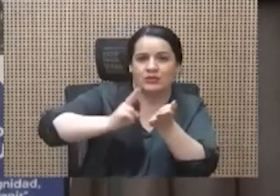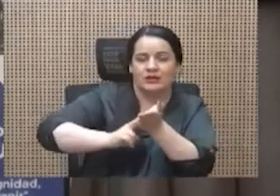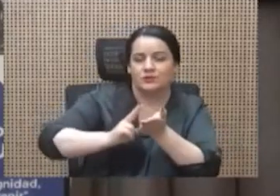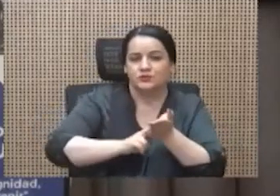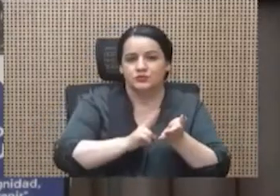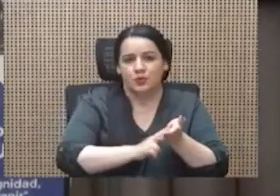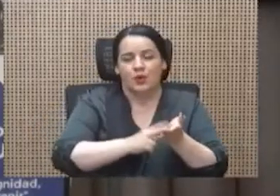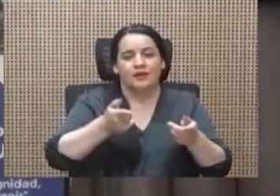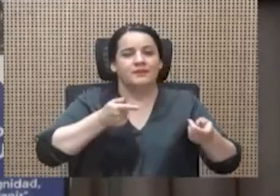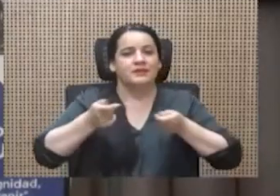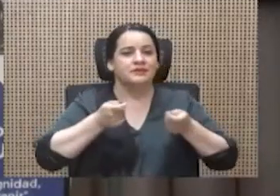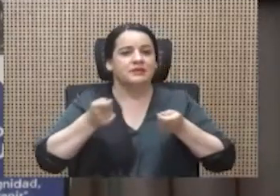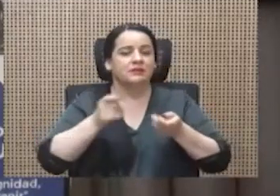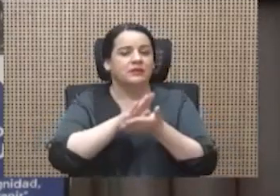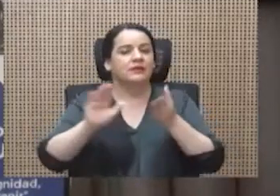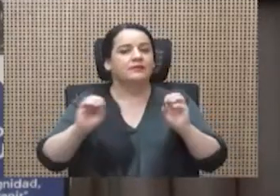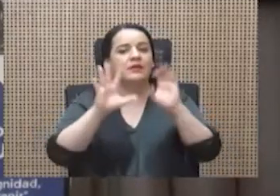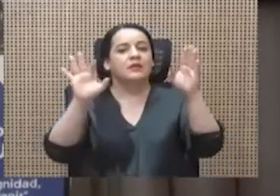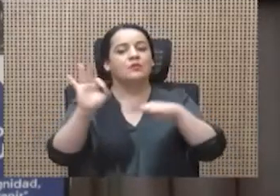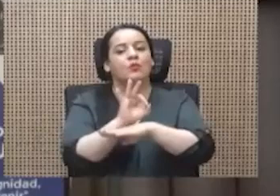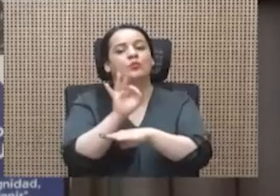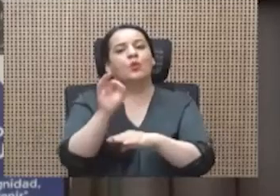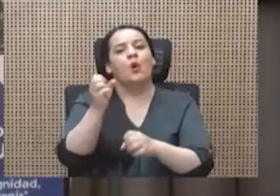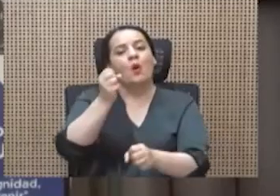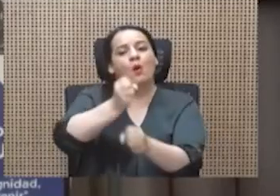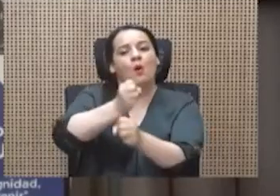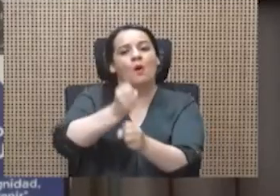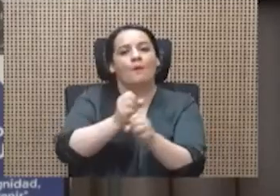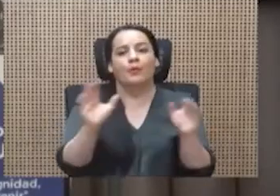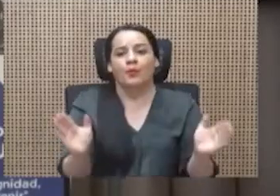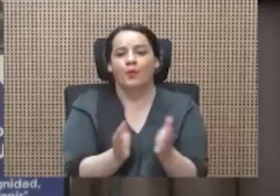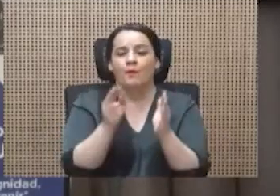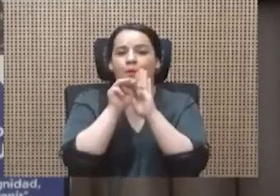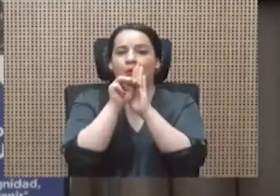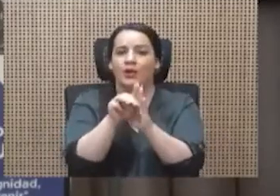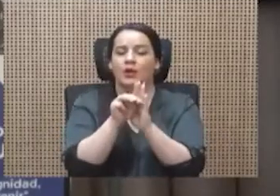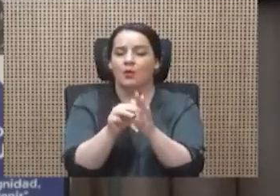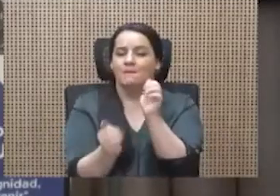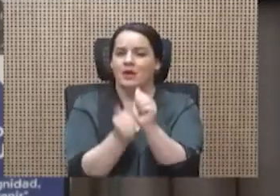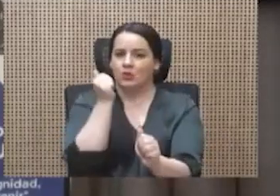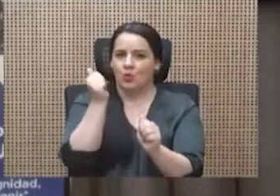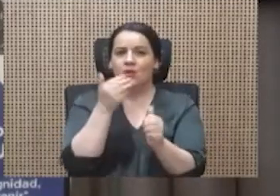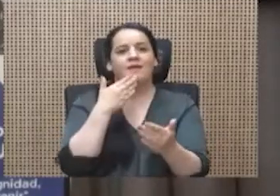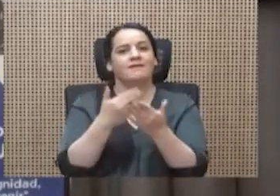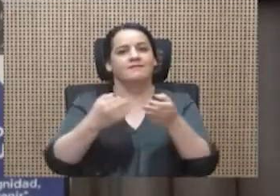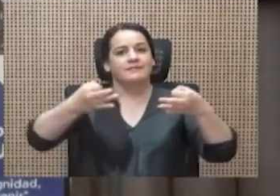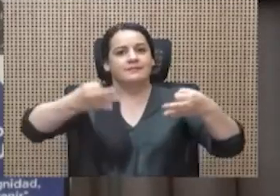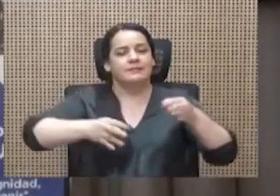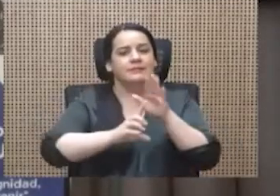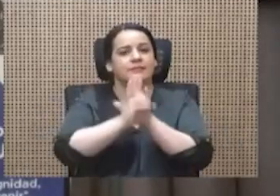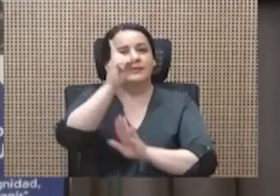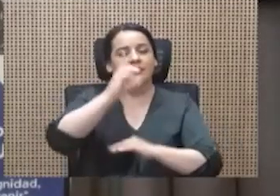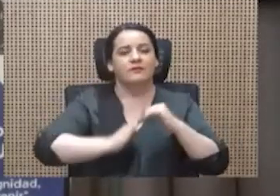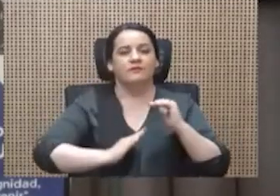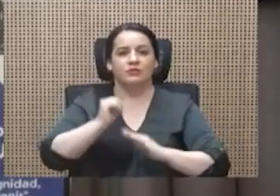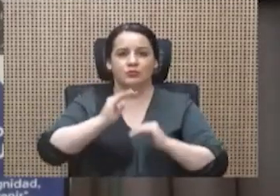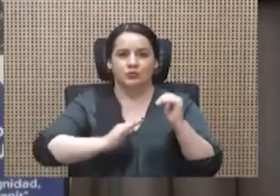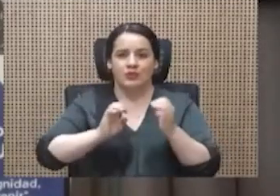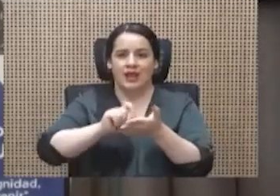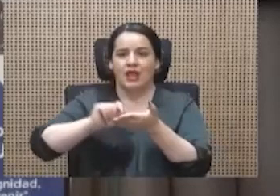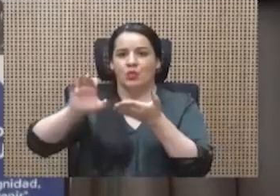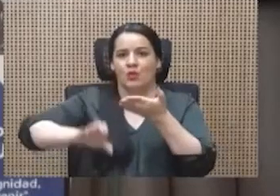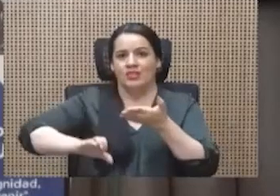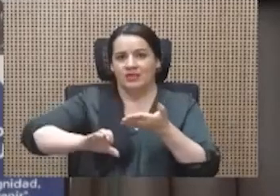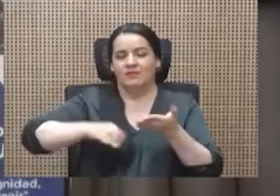para estas funciones de obra y de esta manera promover un modelo de mayor eficiencia para el desarrollo de infraestructura educativa en nuestro